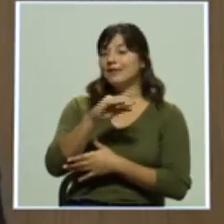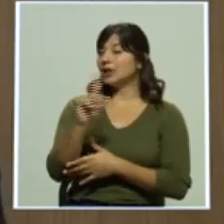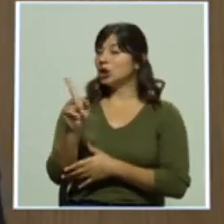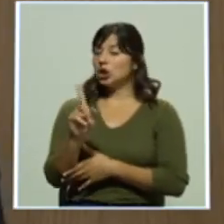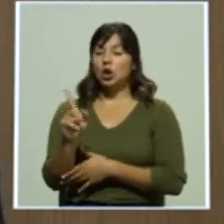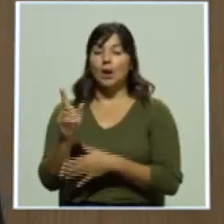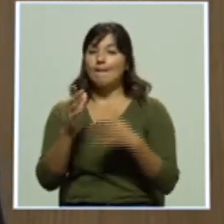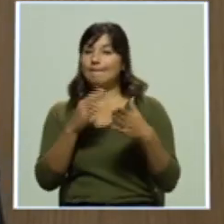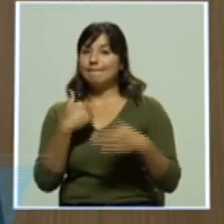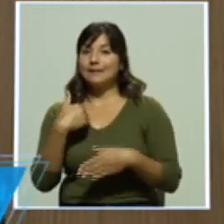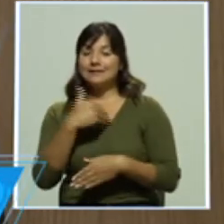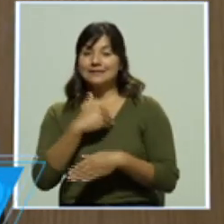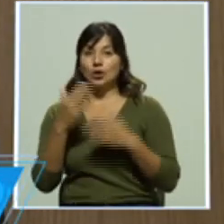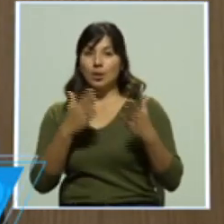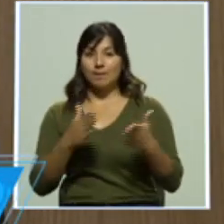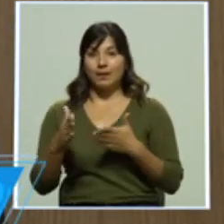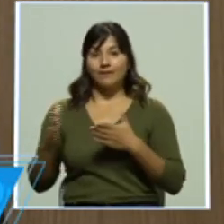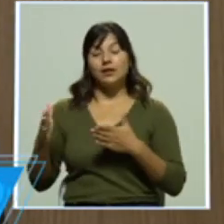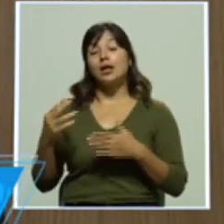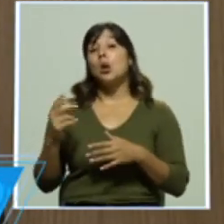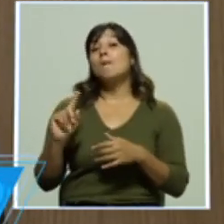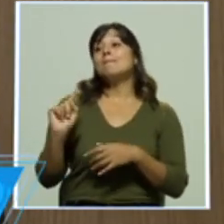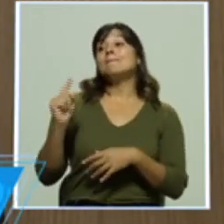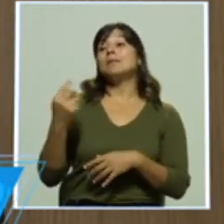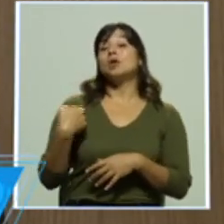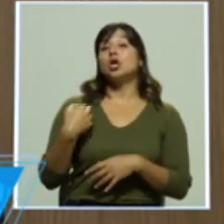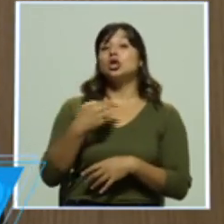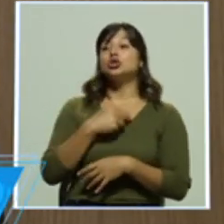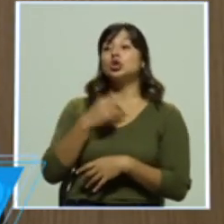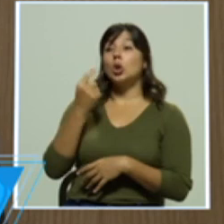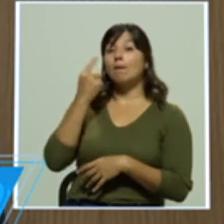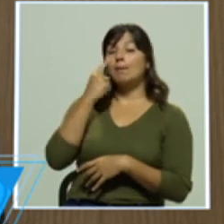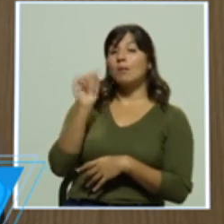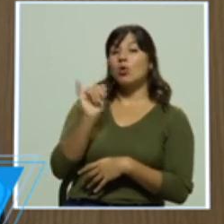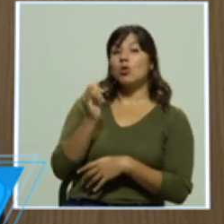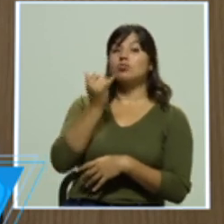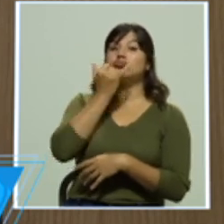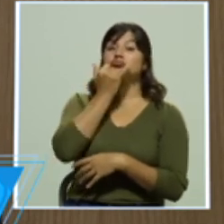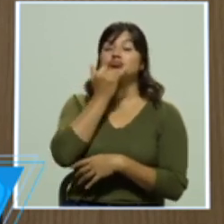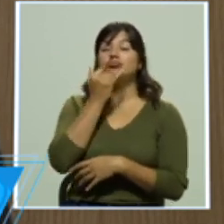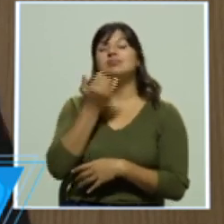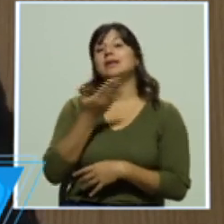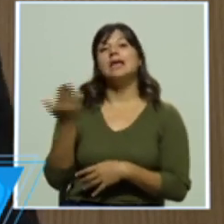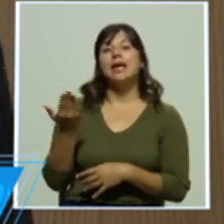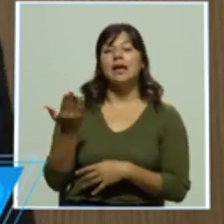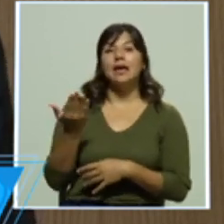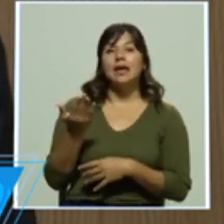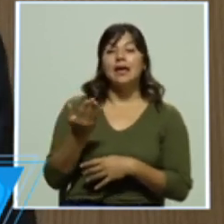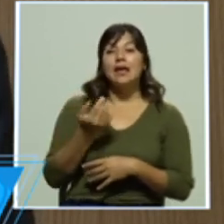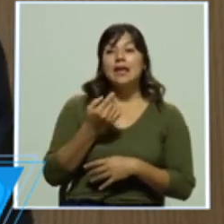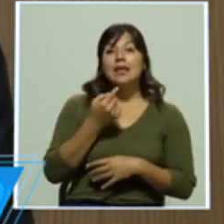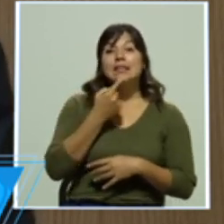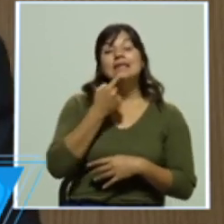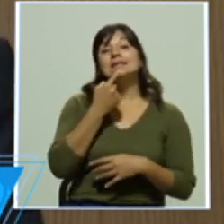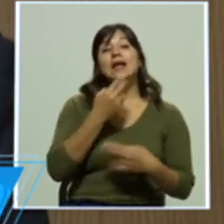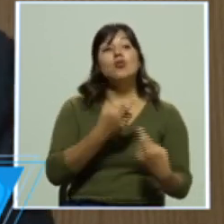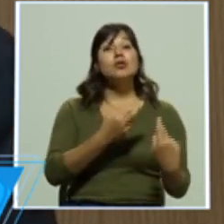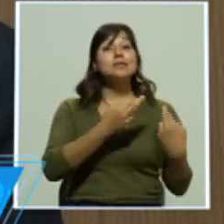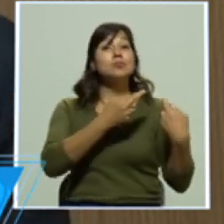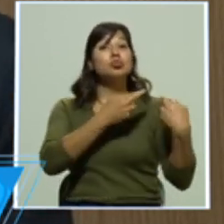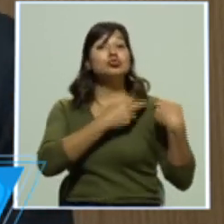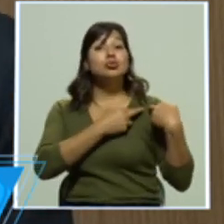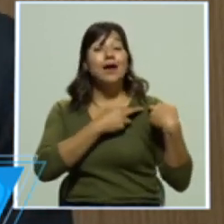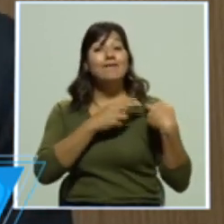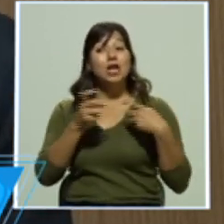nosotros entendemos es que de alguna forma traslada las